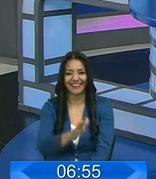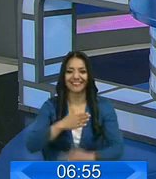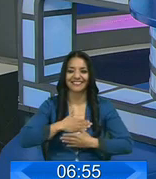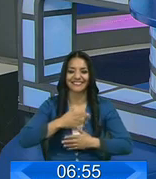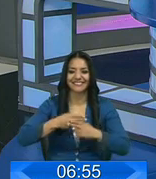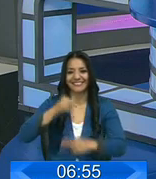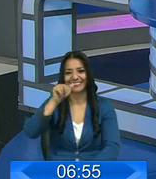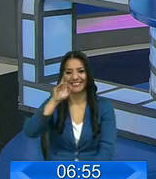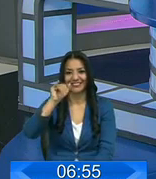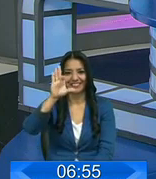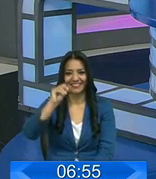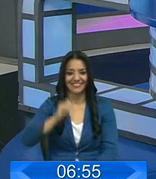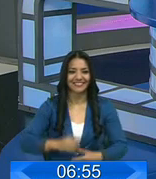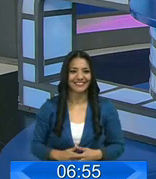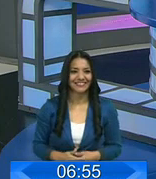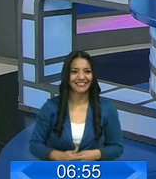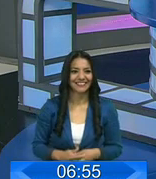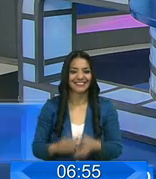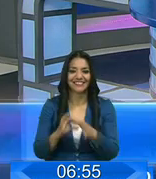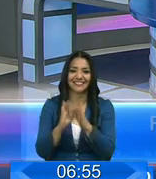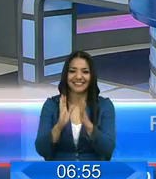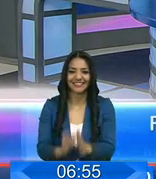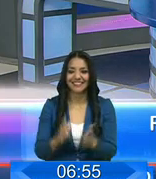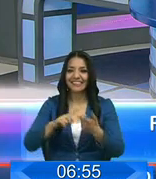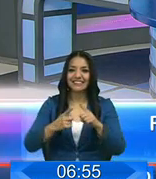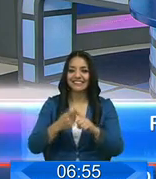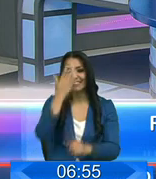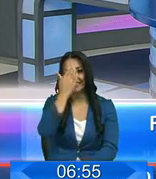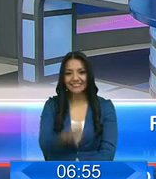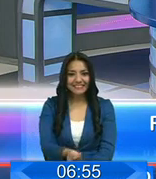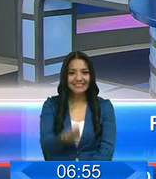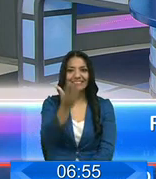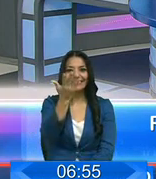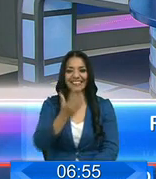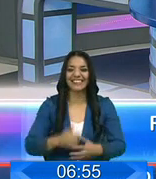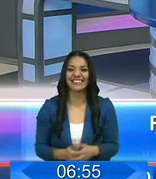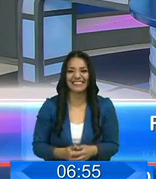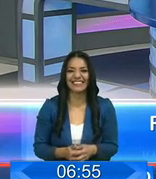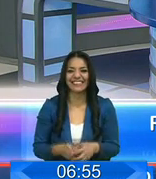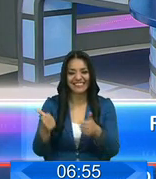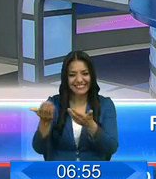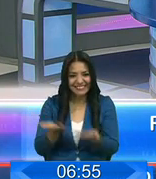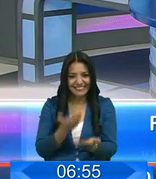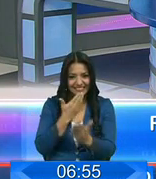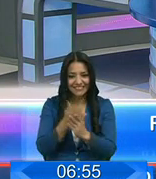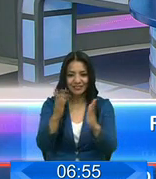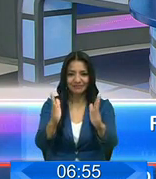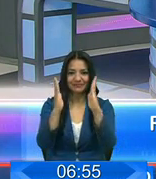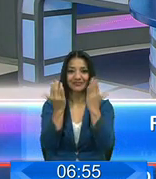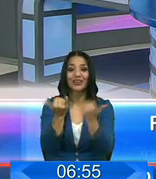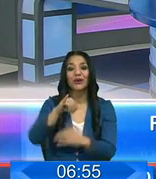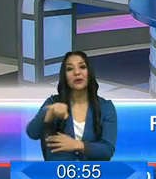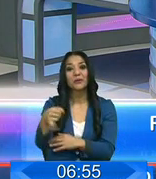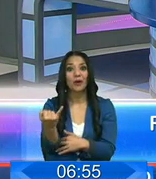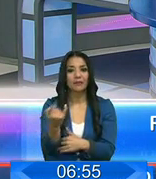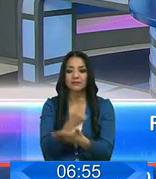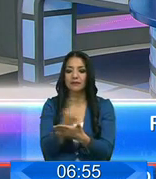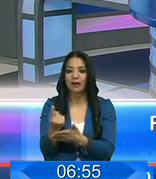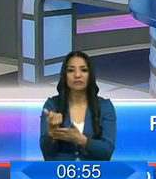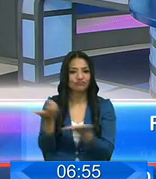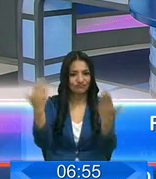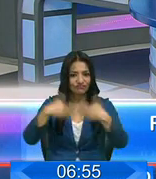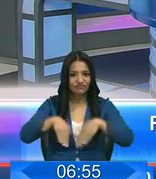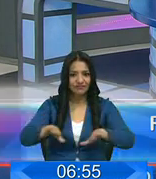mía, buenos días. Robert, Dianita, amigos televidentes, muy buenos días. Qué gusto acompañarlos en este día jueves. Se acaba la semana en una emisión más del Comercio